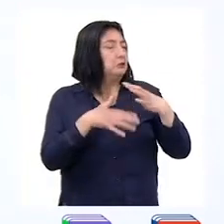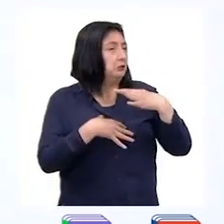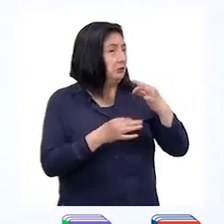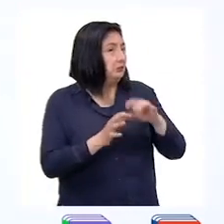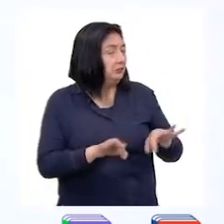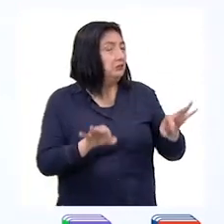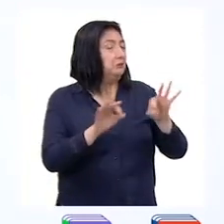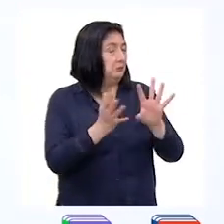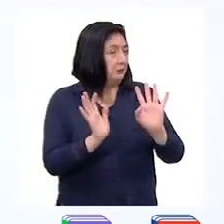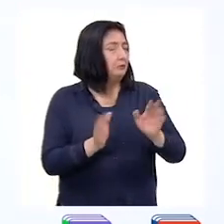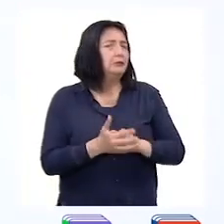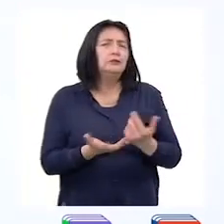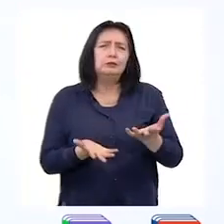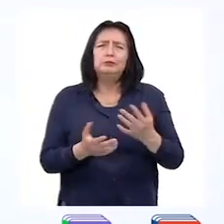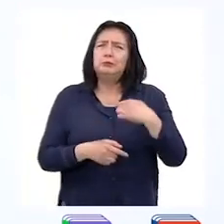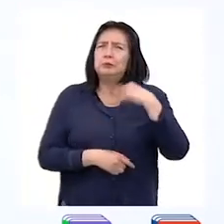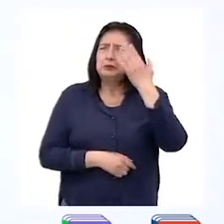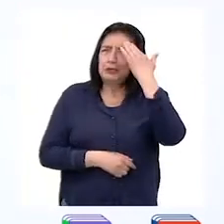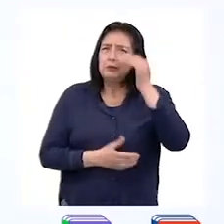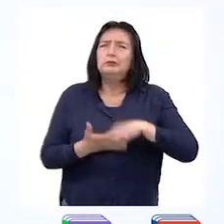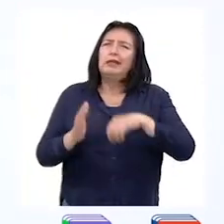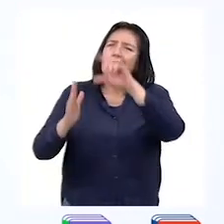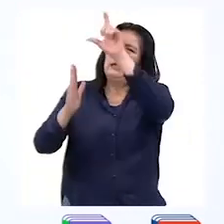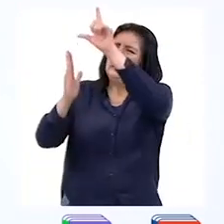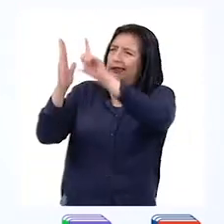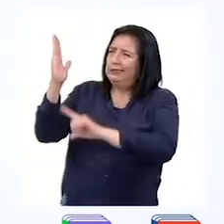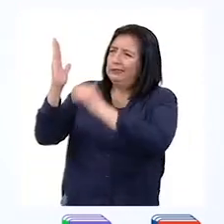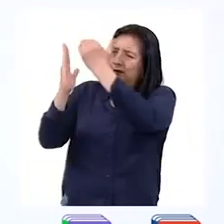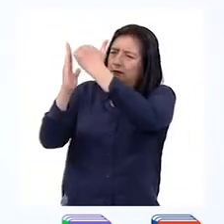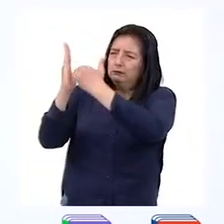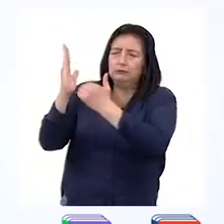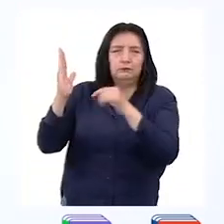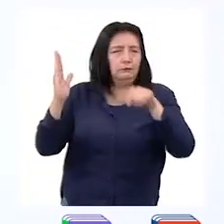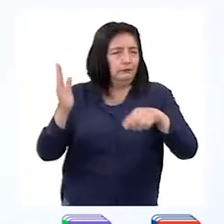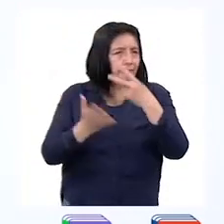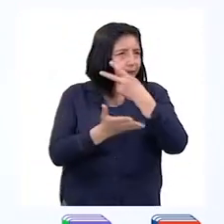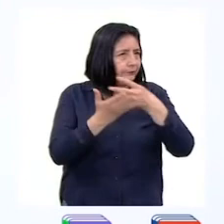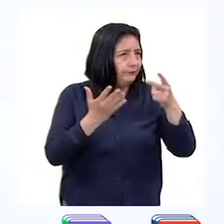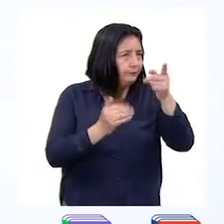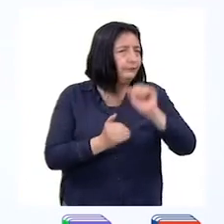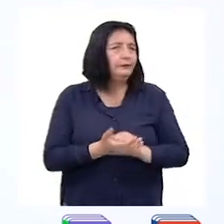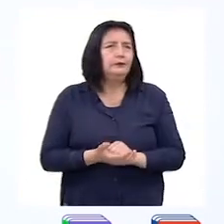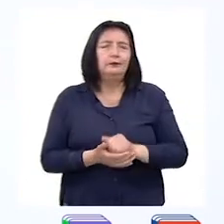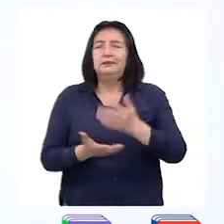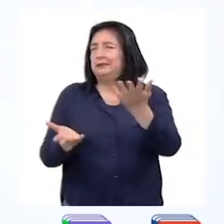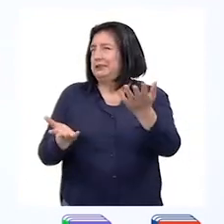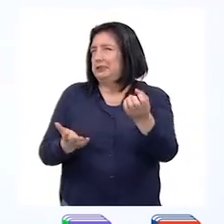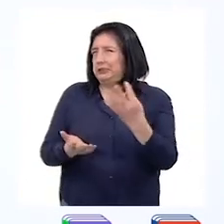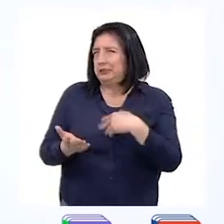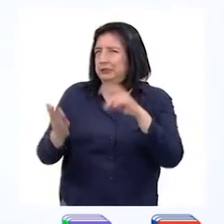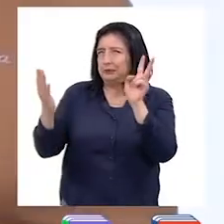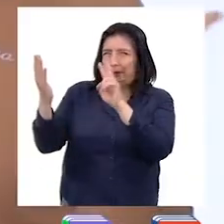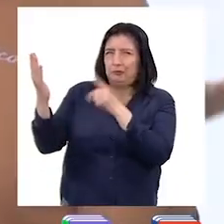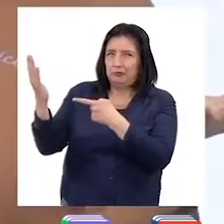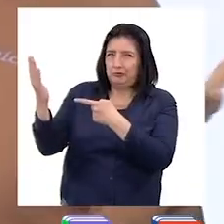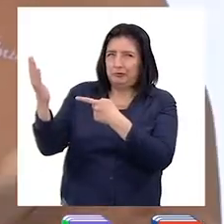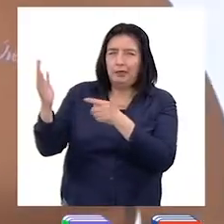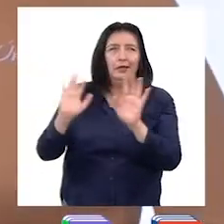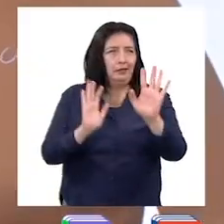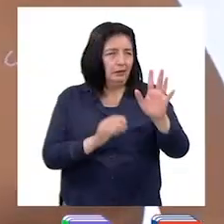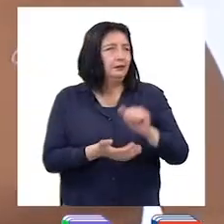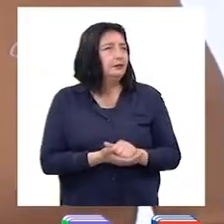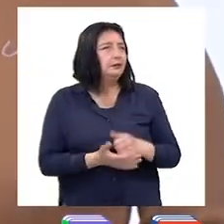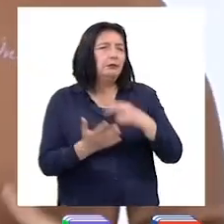con mucho por conocer, elaboramos una lista de actividades para estas 2 semanas. ¿Qué dicen si les damos una miradita?